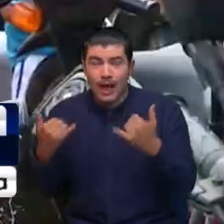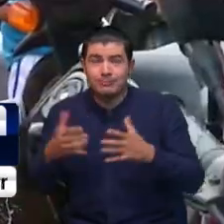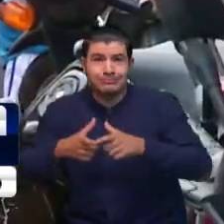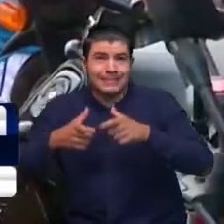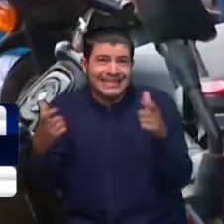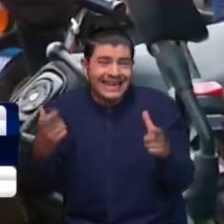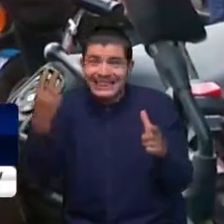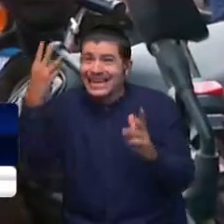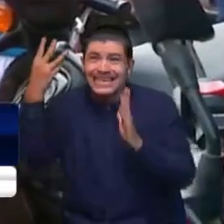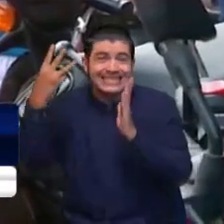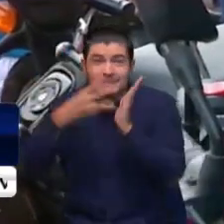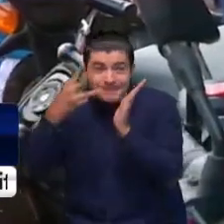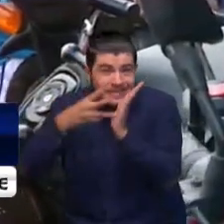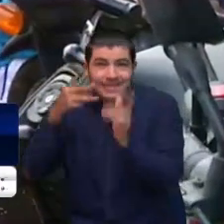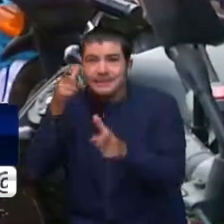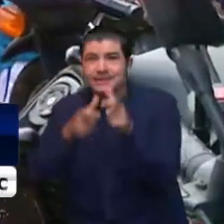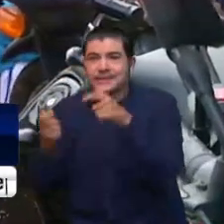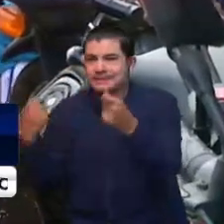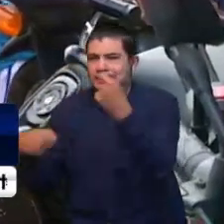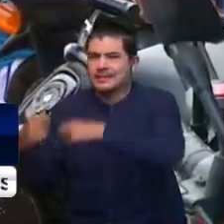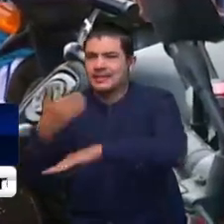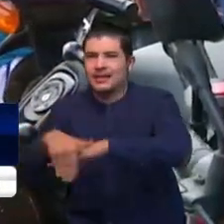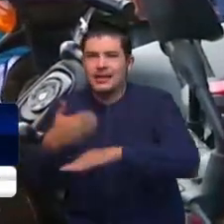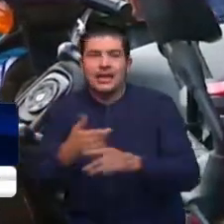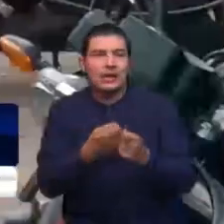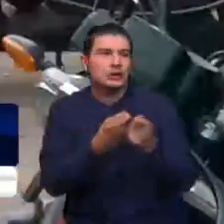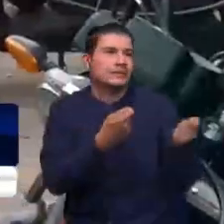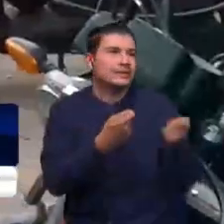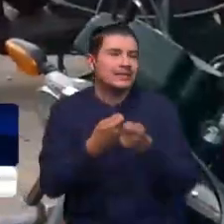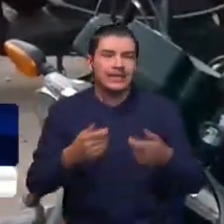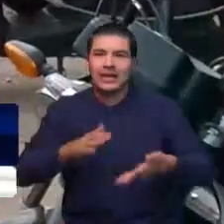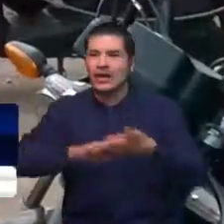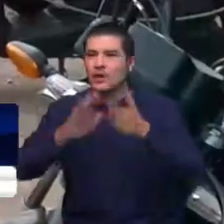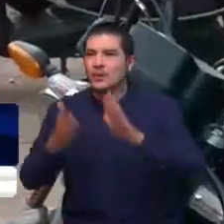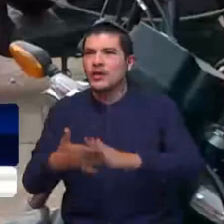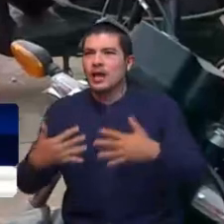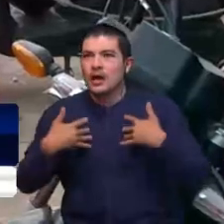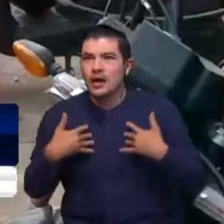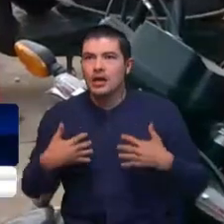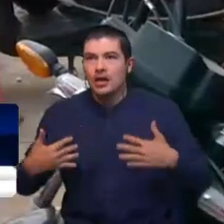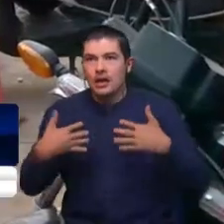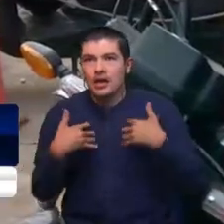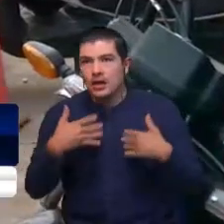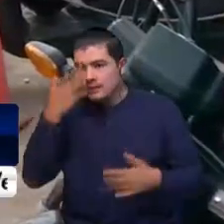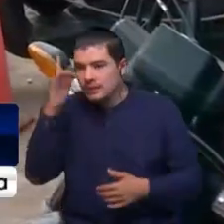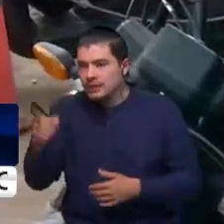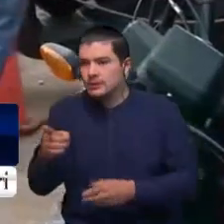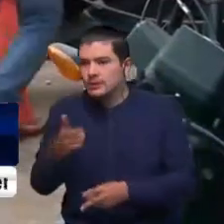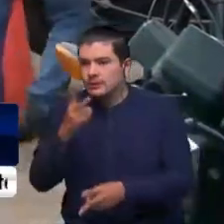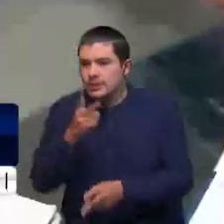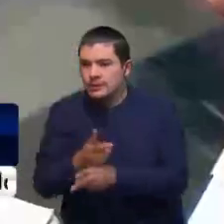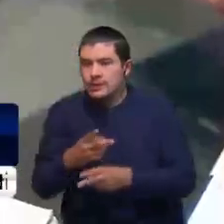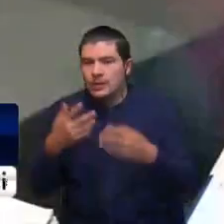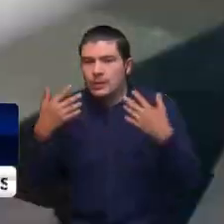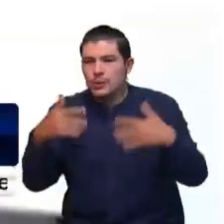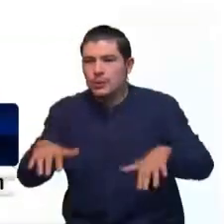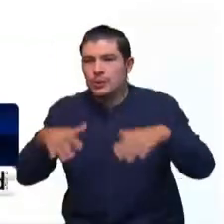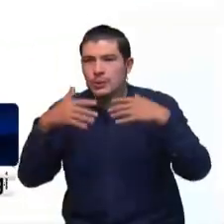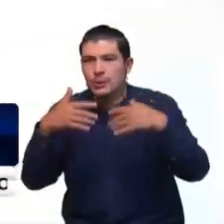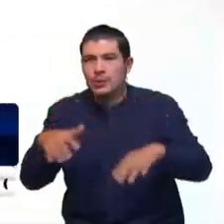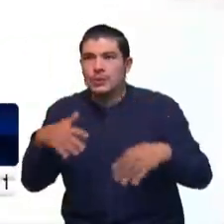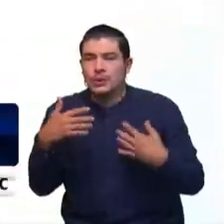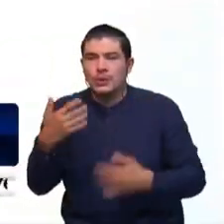3000 amp ndash de ambulantes en los vecinos en la comunidad se está quejando continuamente con la inseguridad interrupción a menos de unas